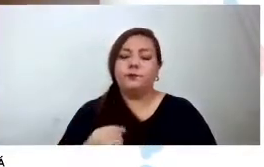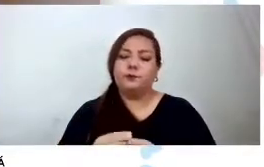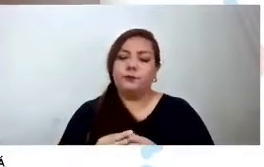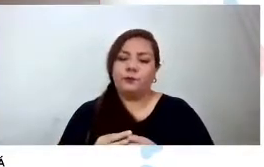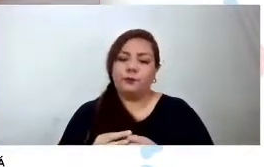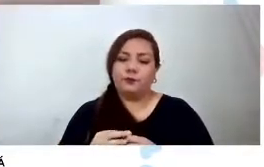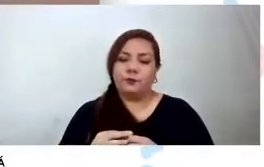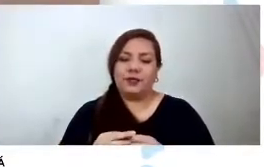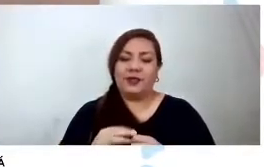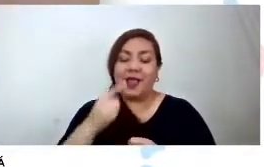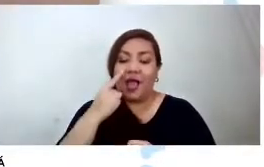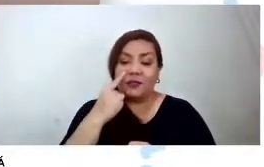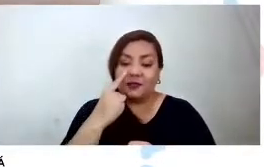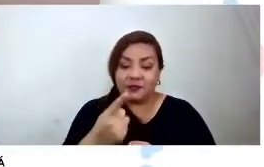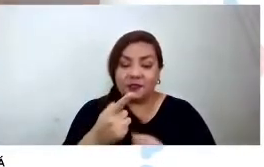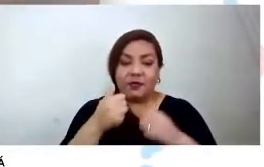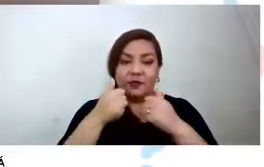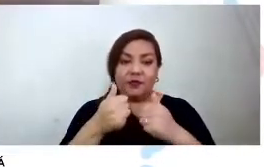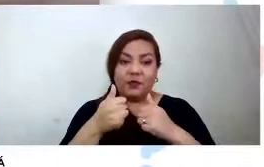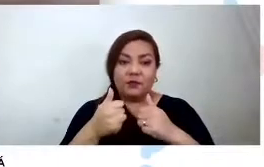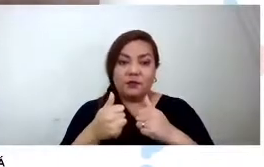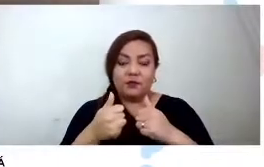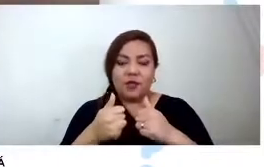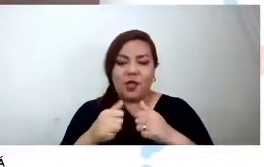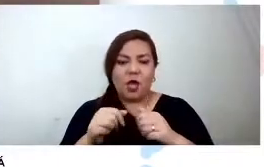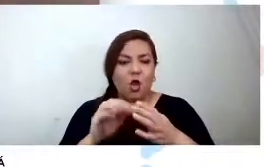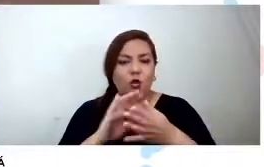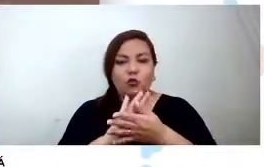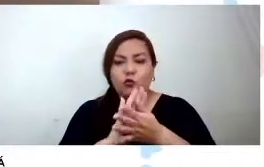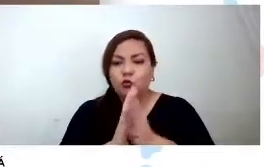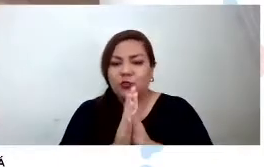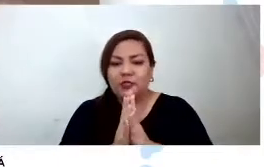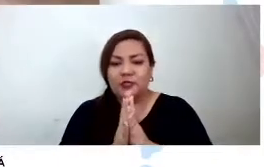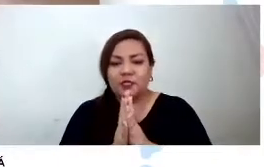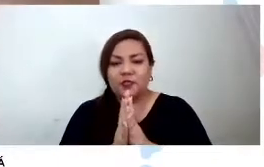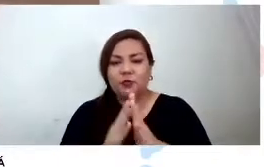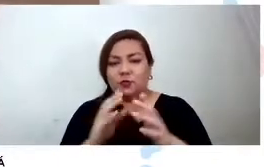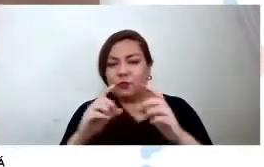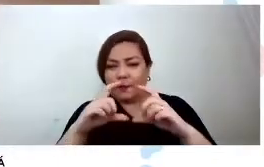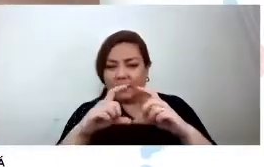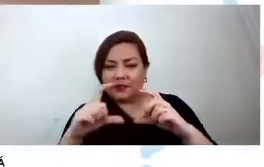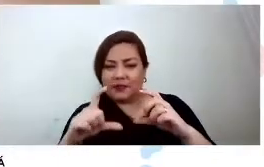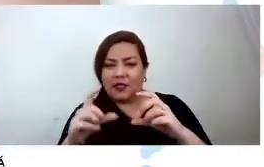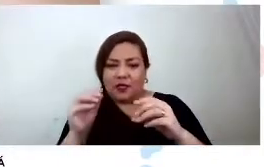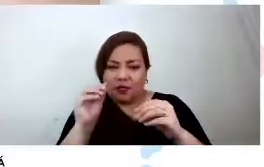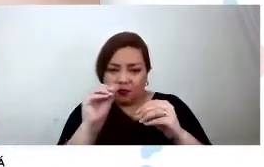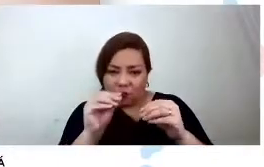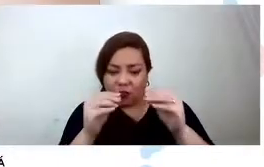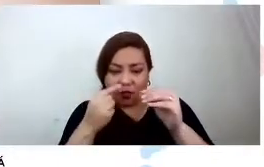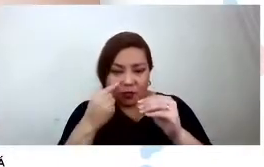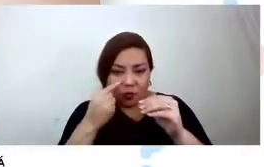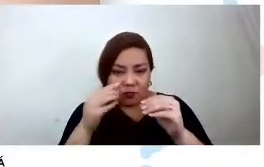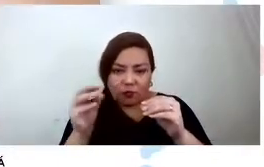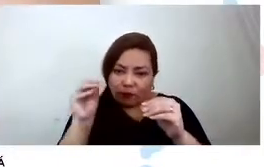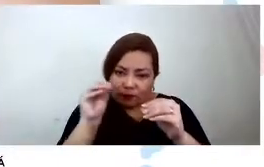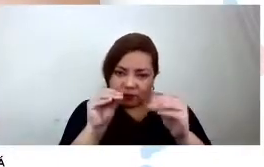Ahí se ve bien, ¿no? Todas esas son piezas que Cecilia tuvo que ir reconociendo para poder armar.